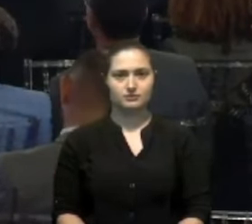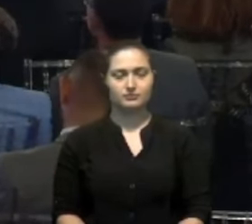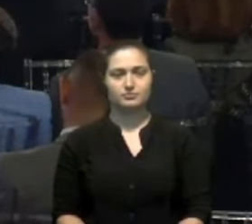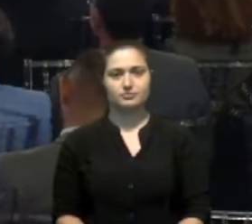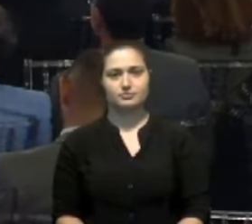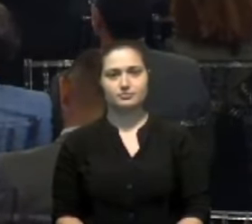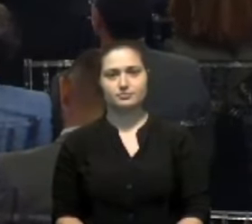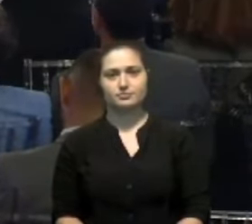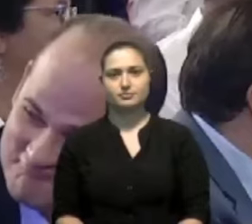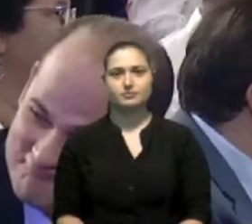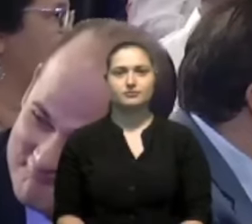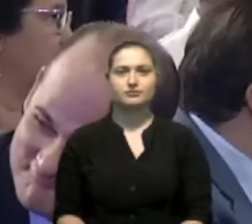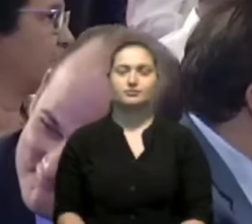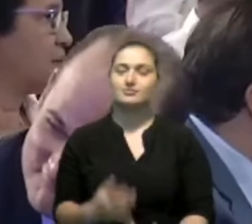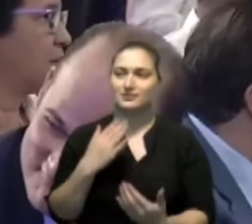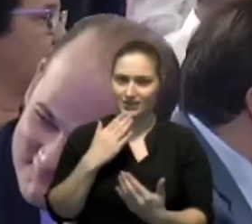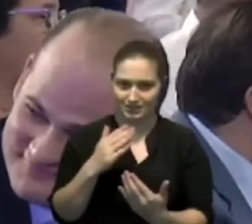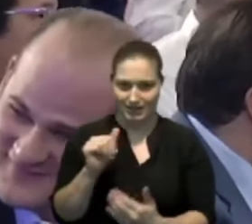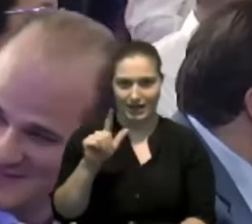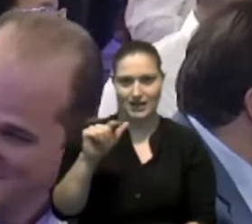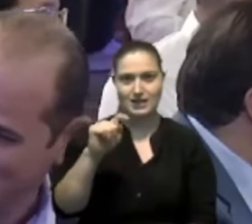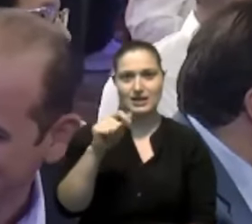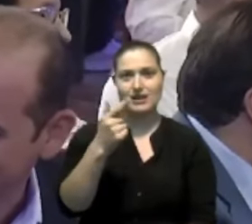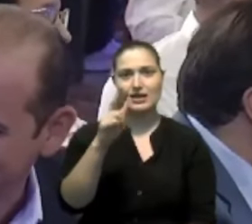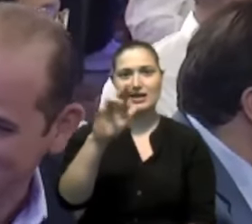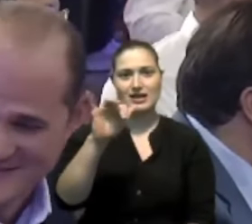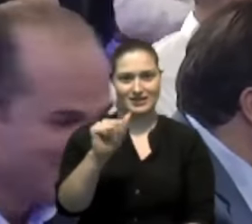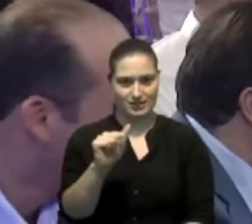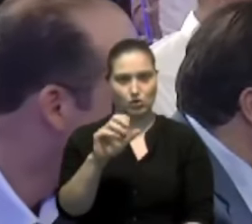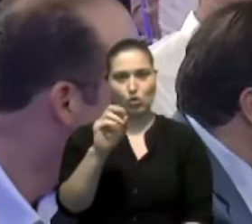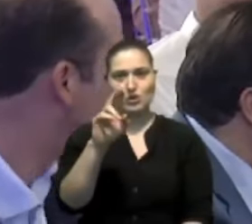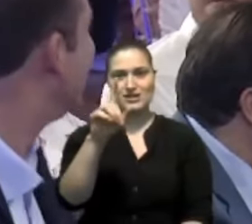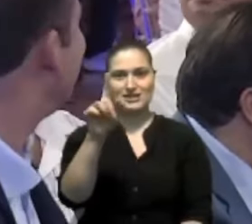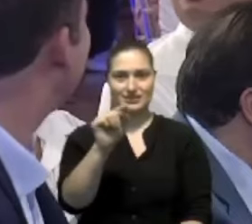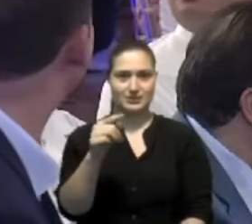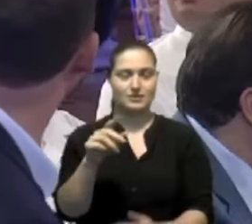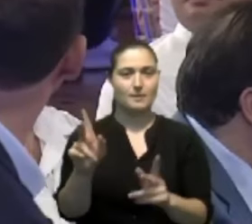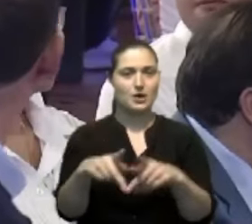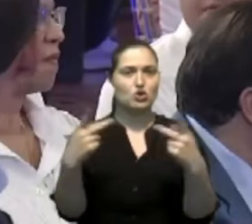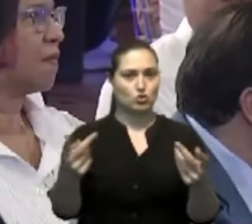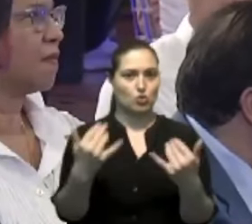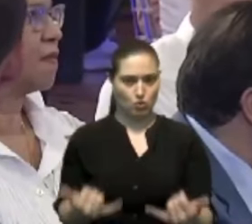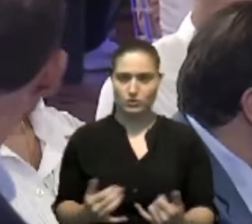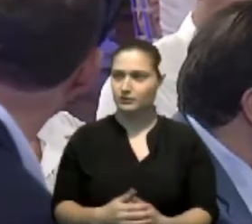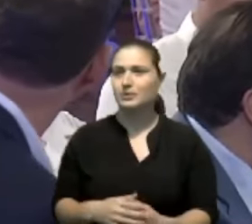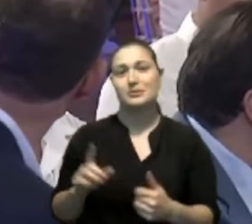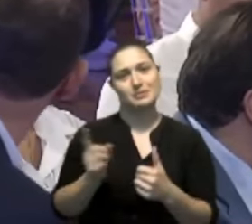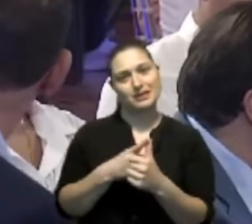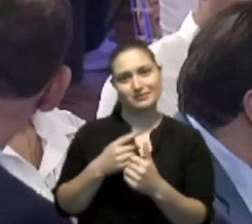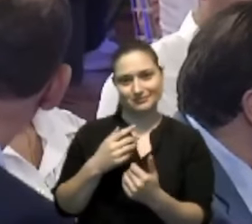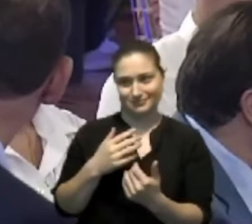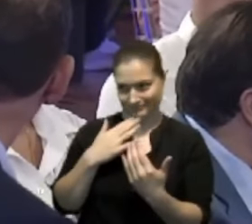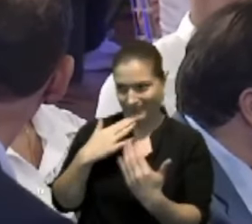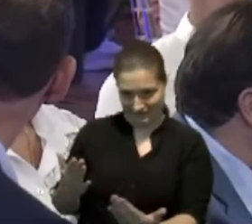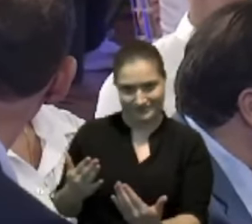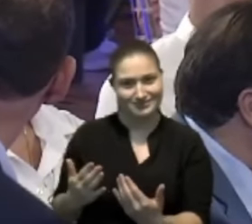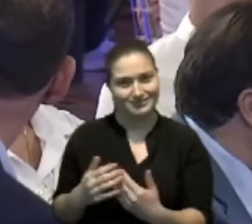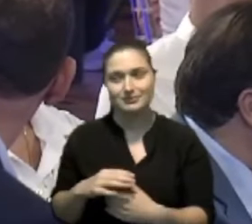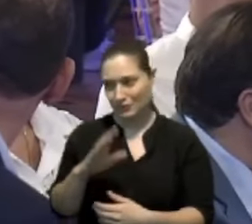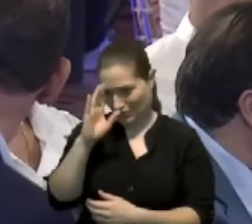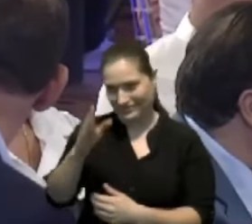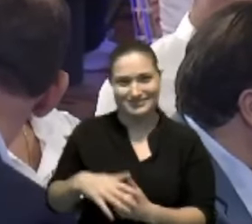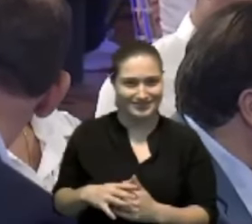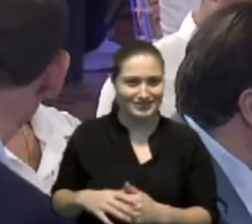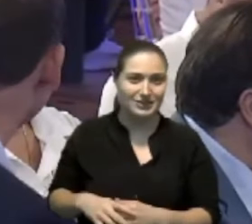Muchas gracias Alta Gracia Ortiz del periódico hoy lo primero es agradecer lo primero es